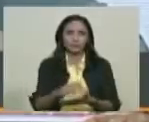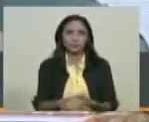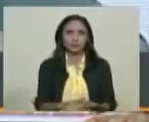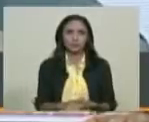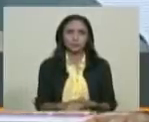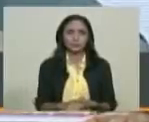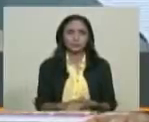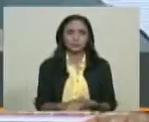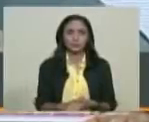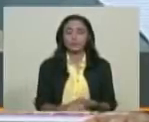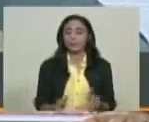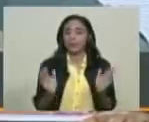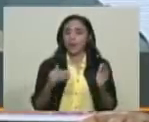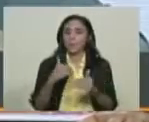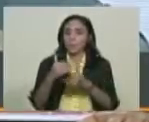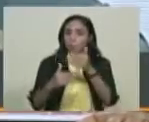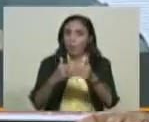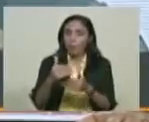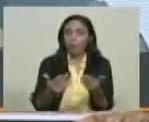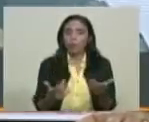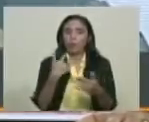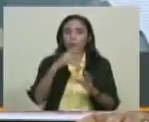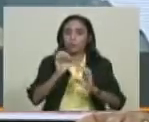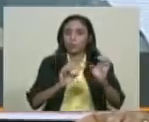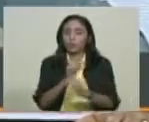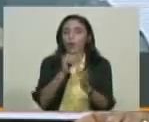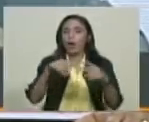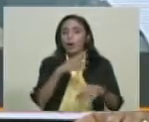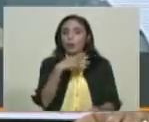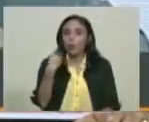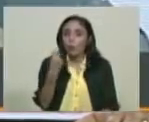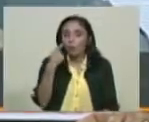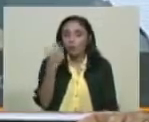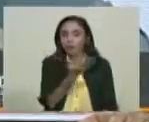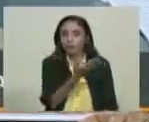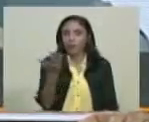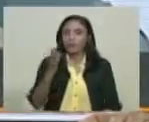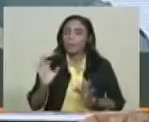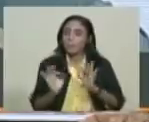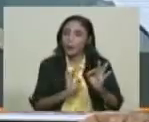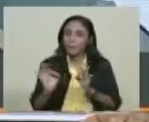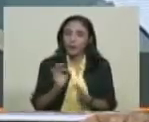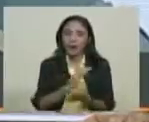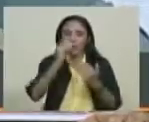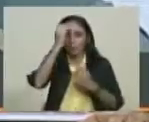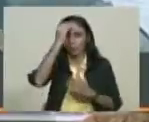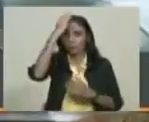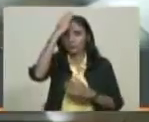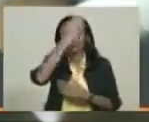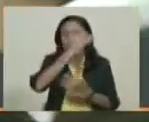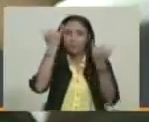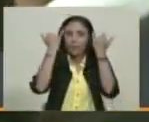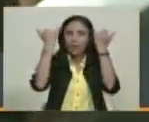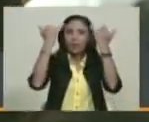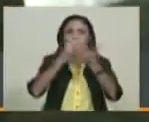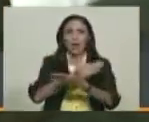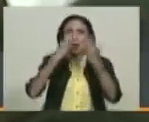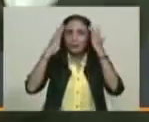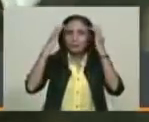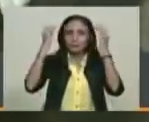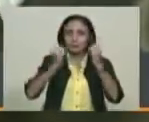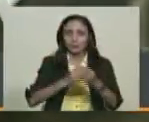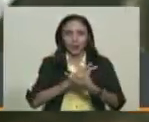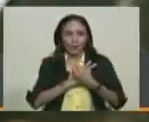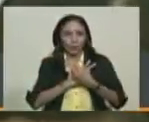Y lo bueno de todo esto es que tenemos una juventud preparada, capacitada y con toda la